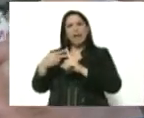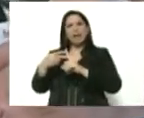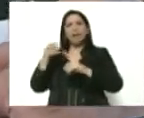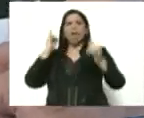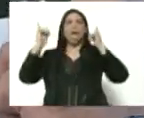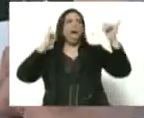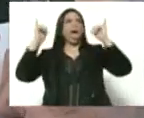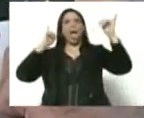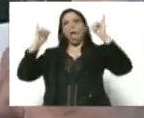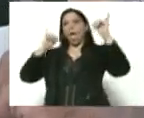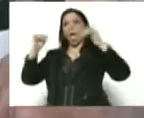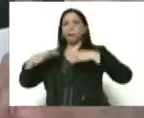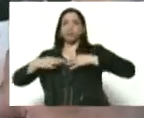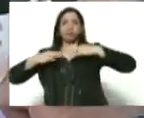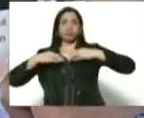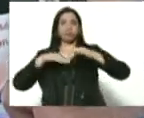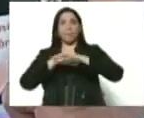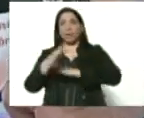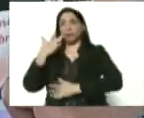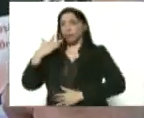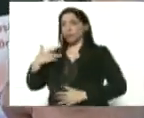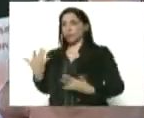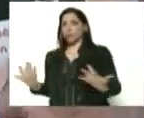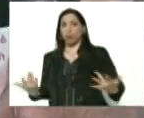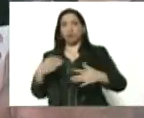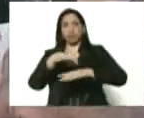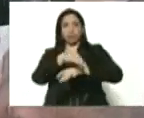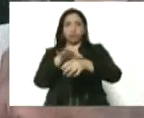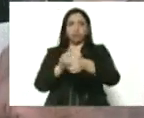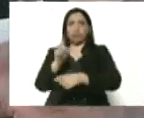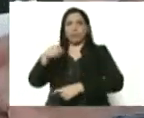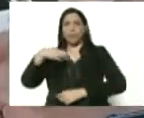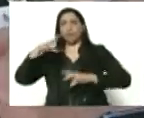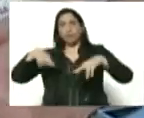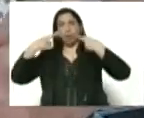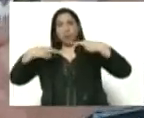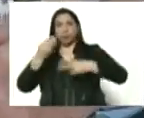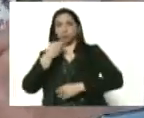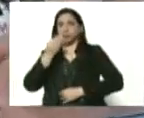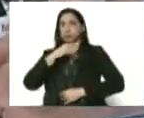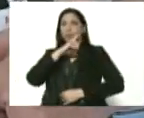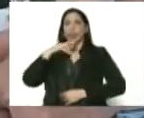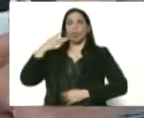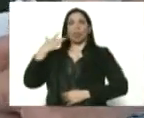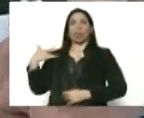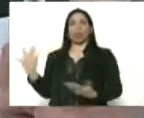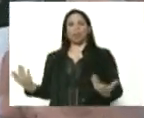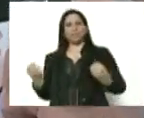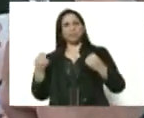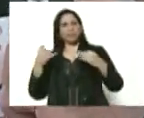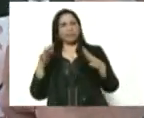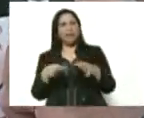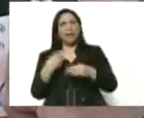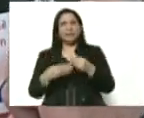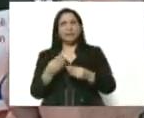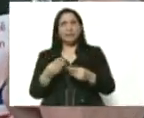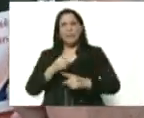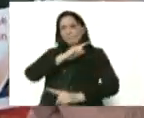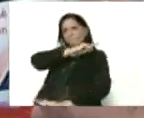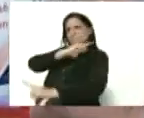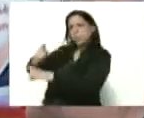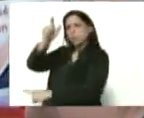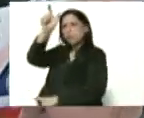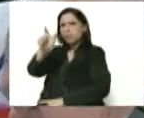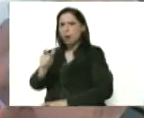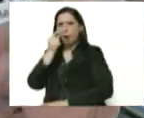discotecas, en ropas y zapatos de lujo, en relojes y en restaurantes. Tanto es así que generó la denuncia de Humberto Calderón